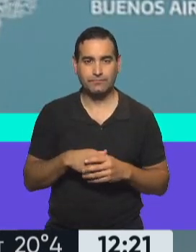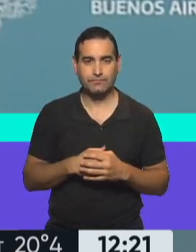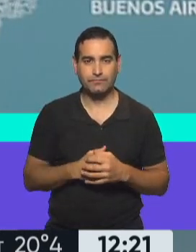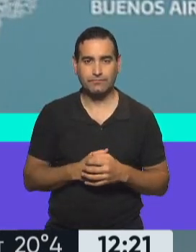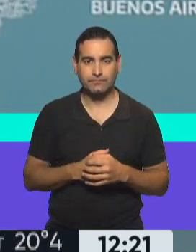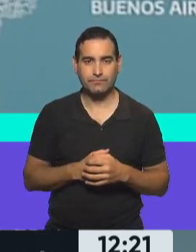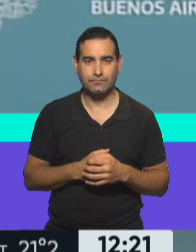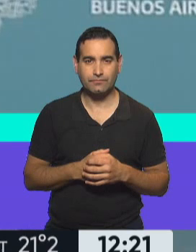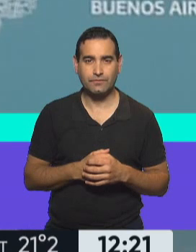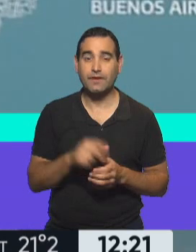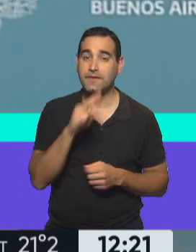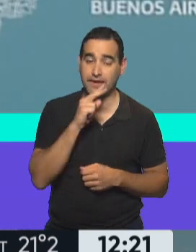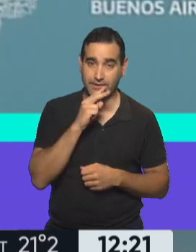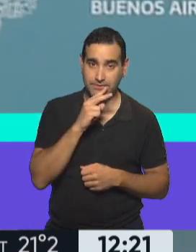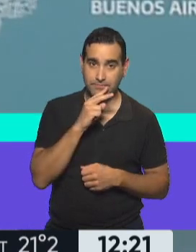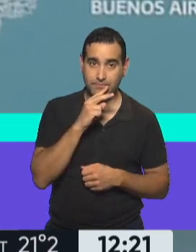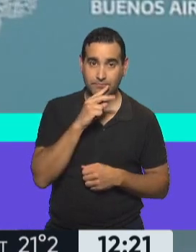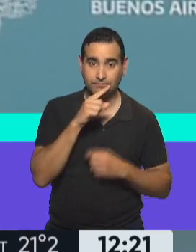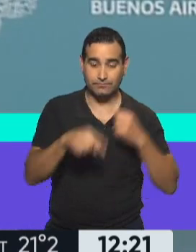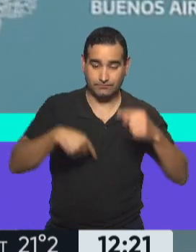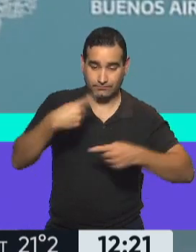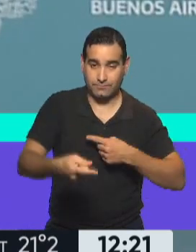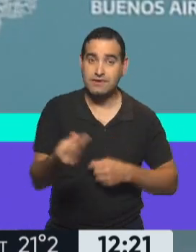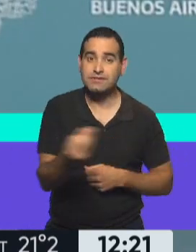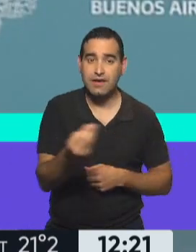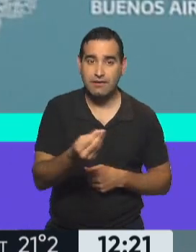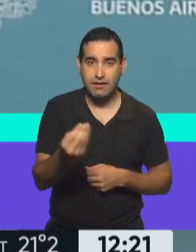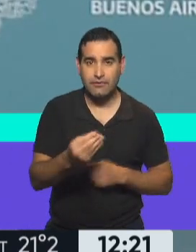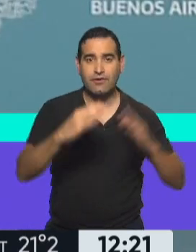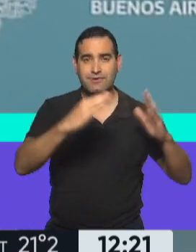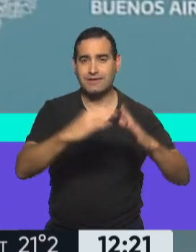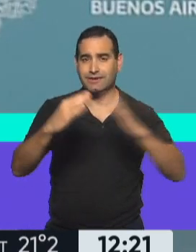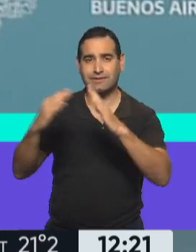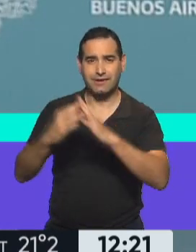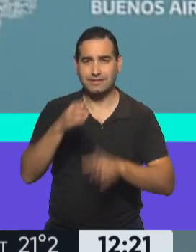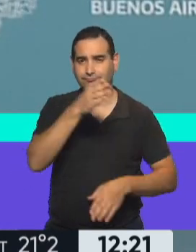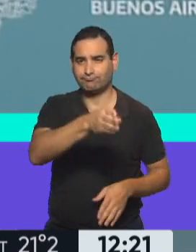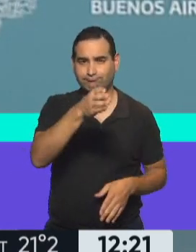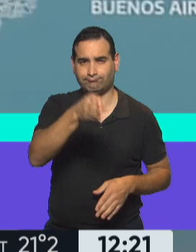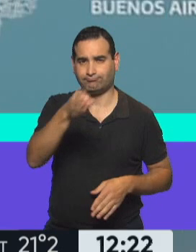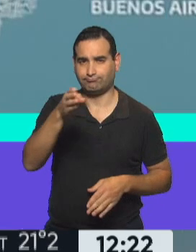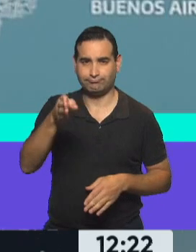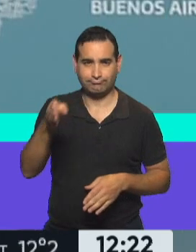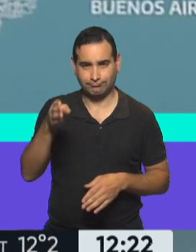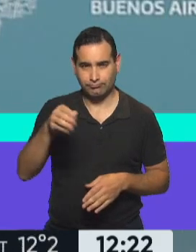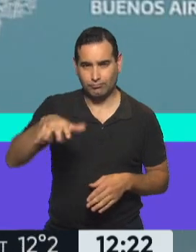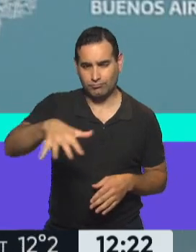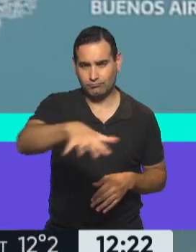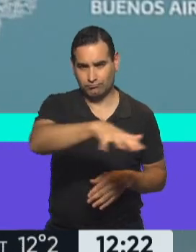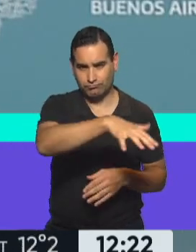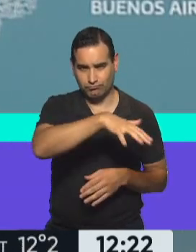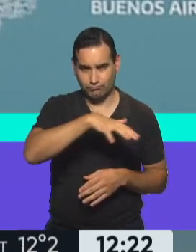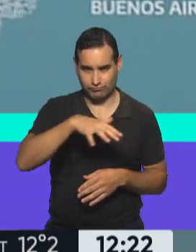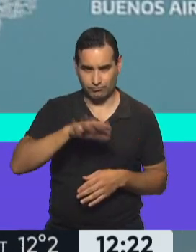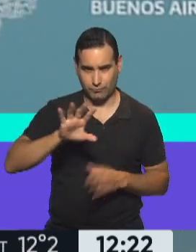Esto va a ocurrir ya el día viernes. Y el día sábado, operativo casa por casa, también en varias localidades